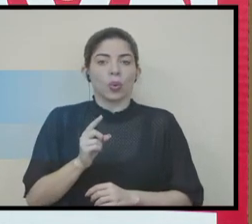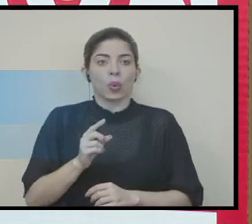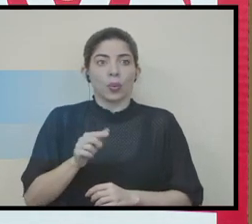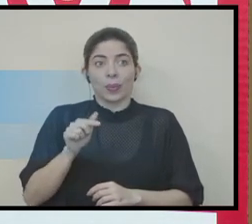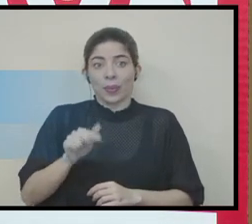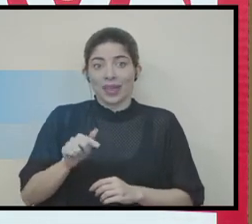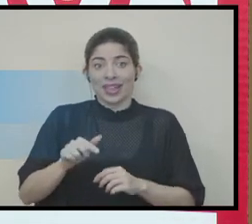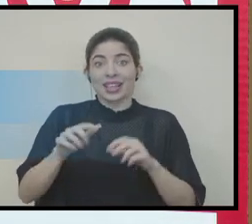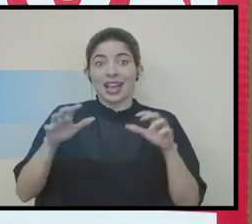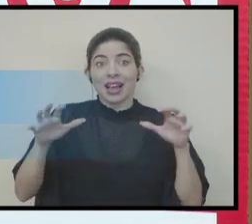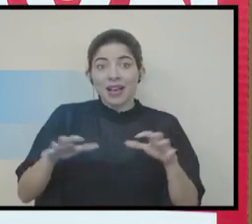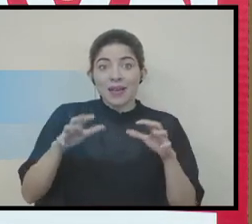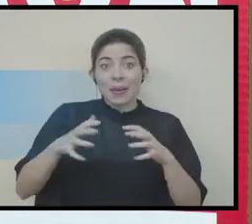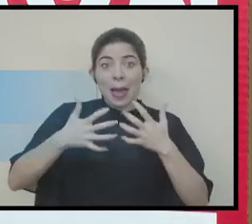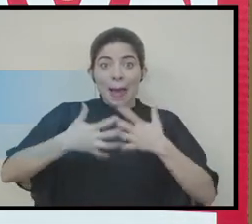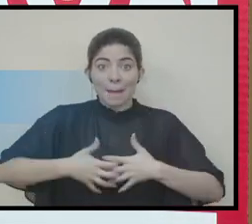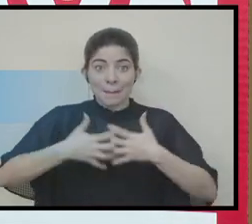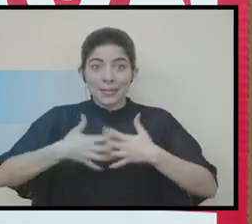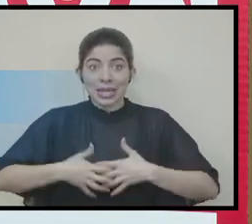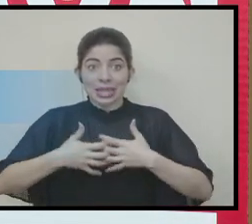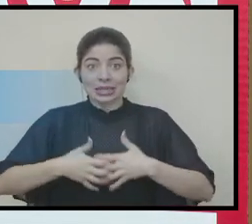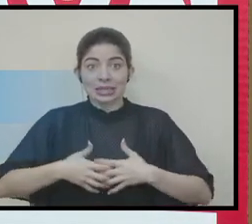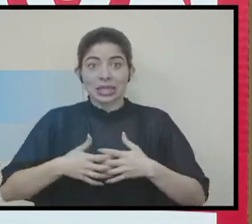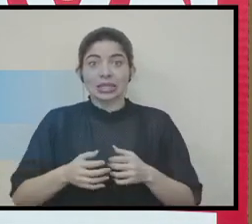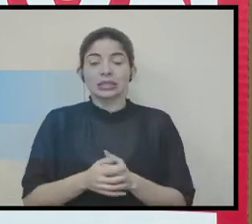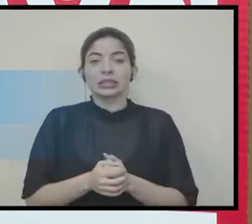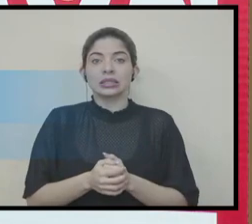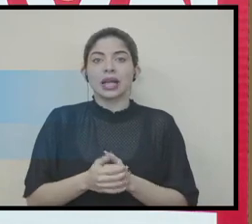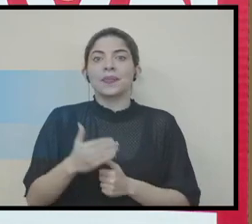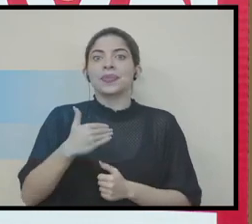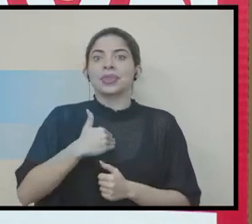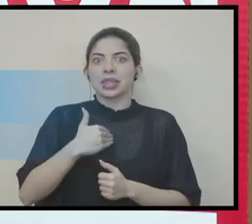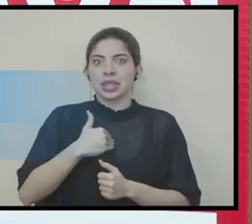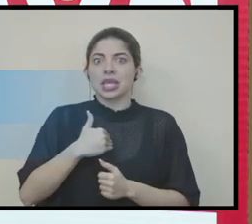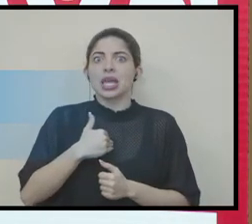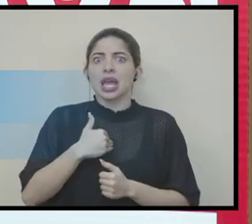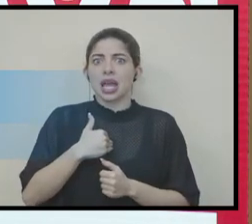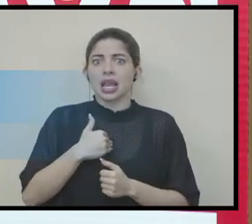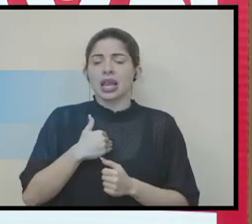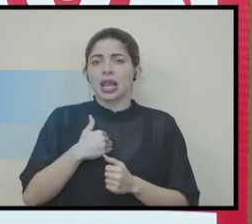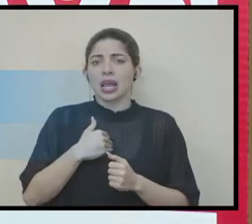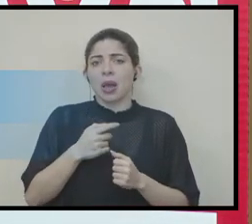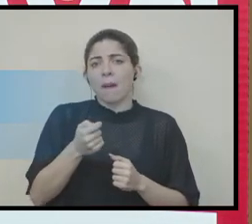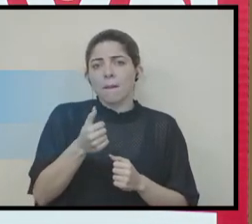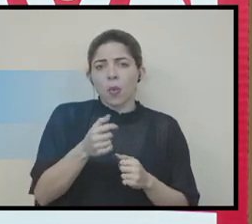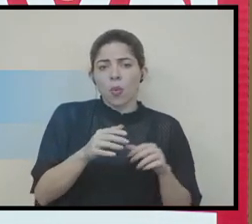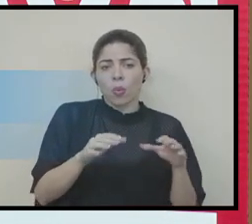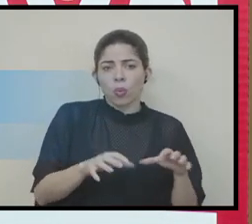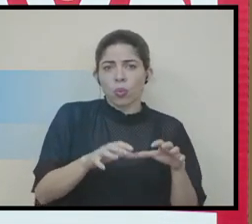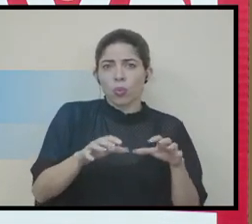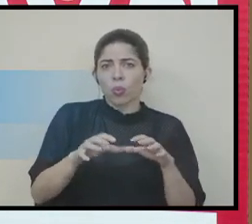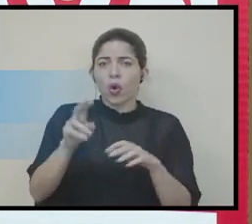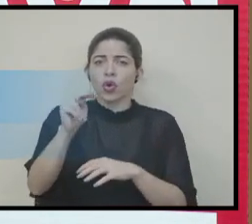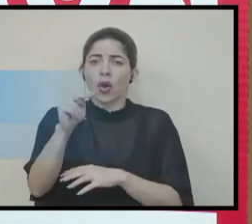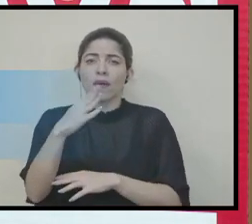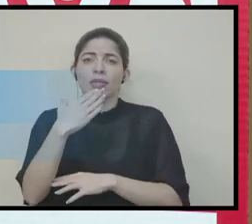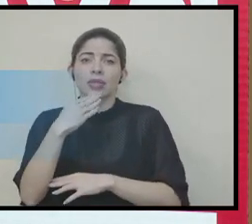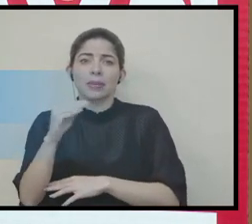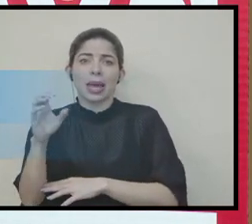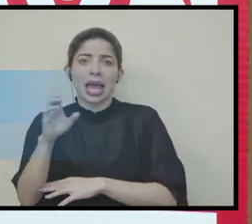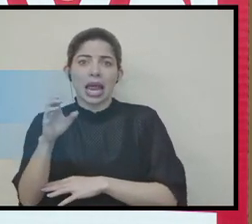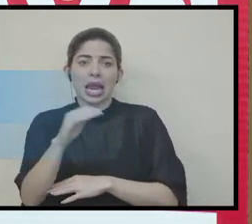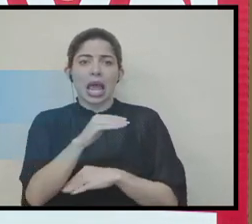este tipo de empresas particularmente tienen un pico bastante bajo, que es noviembre, diciembre y